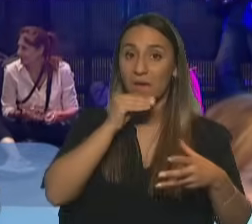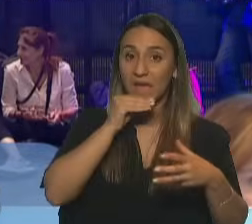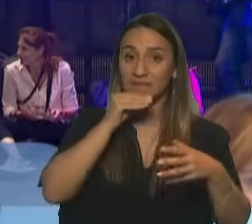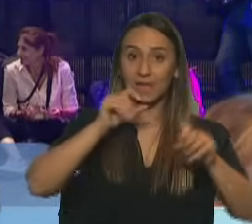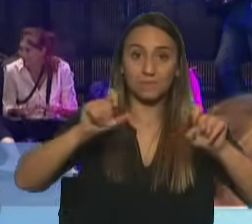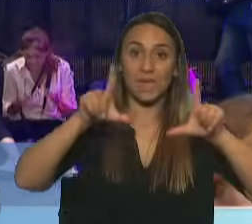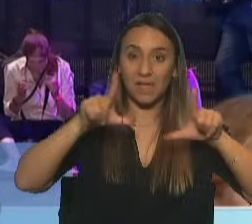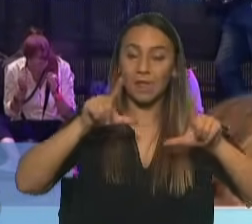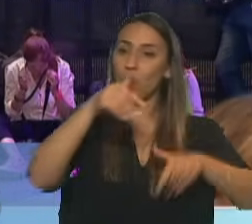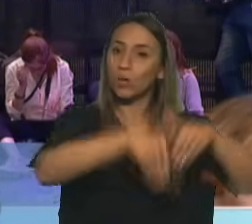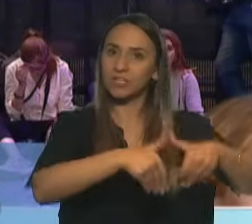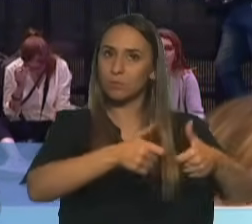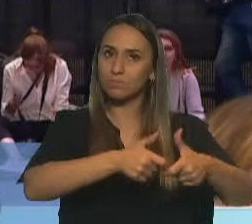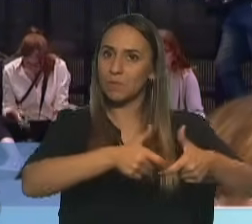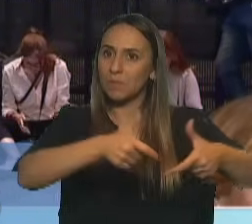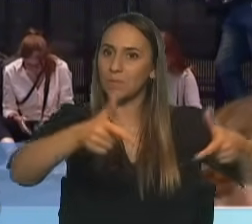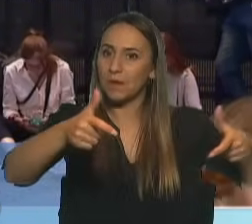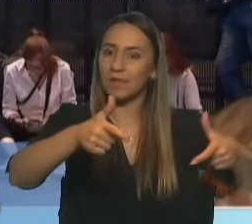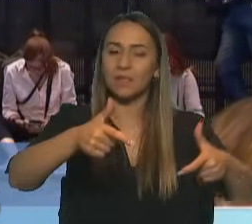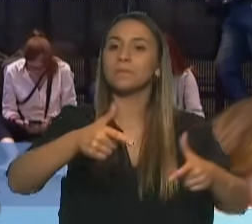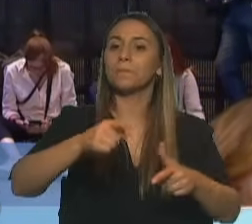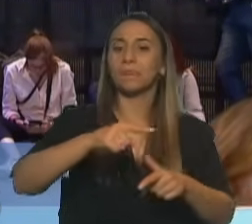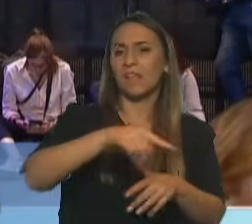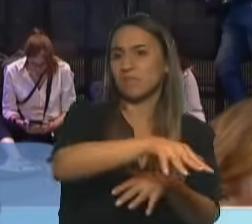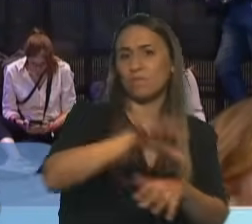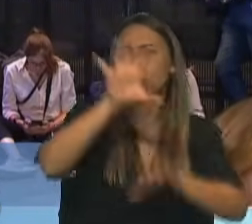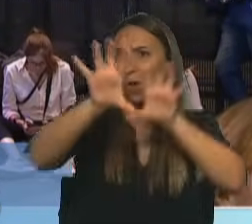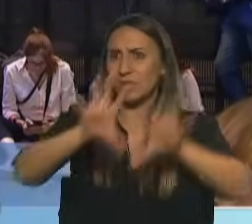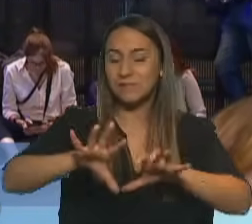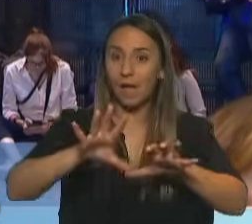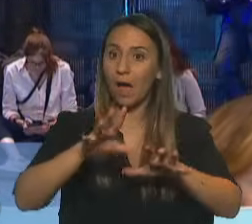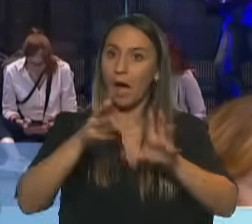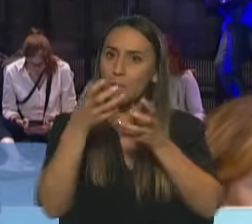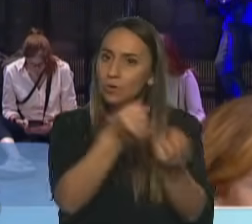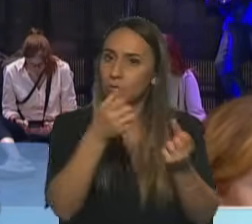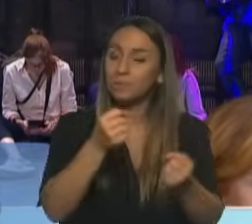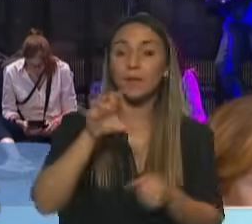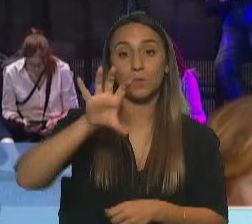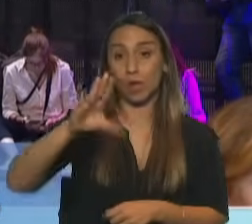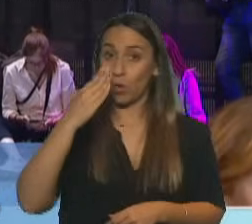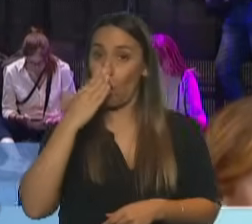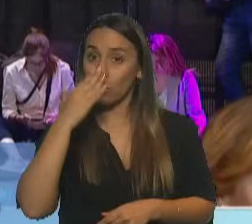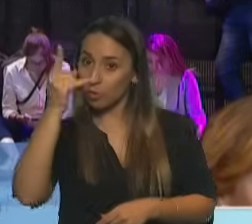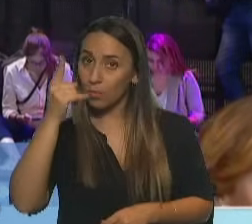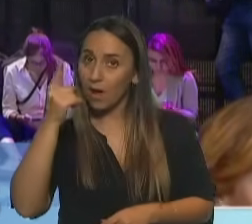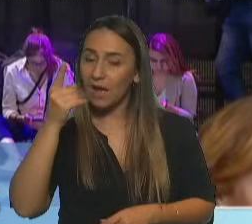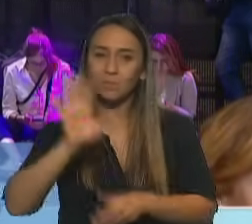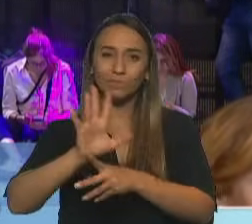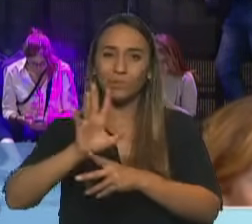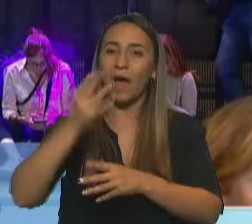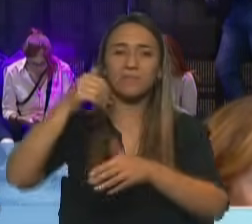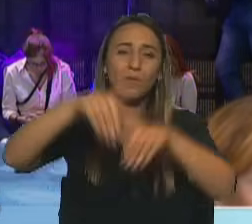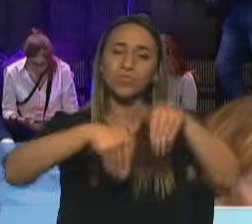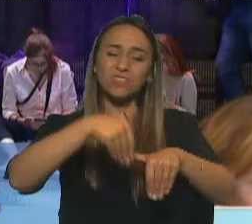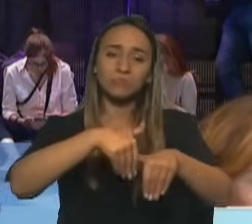candidatura, en la mayoría de los distritos. Sí. Ni hablar, por ejemplo, de Córdoba, de la provincia de Córdoba, donde duplica los votos Massa